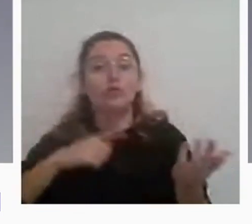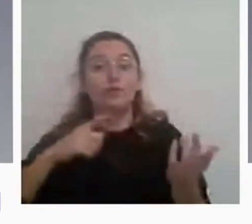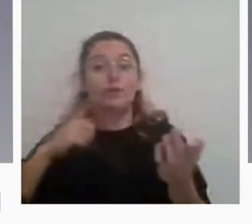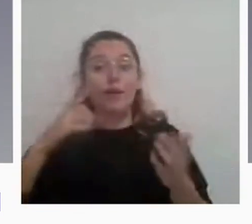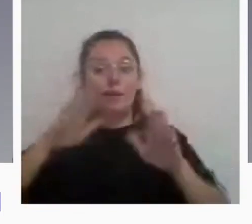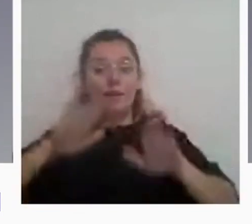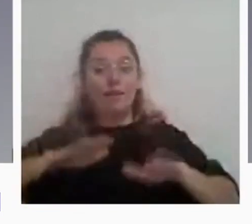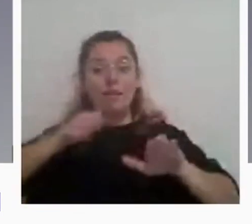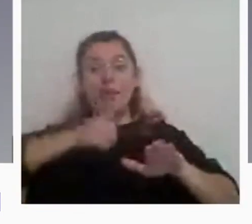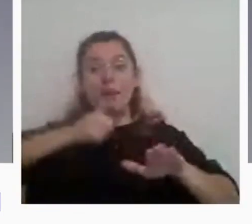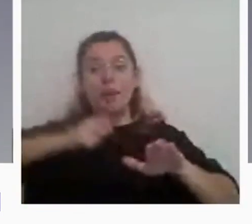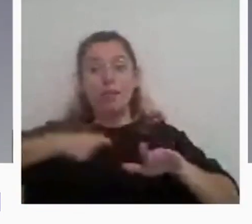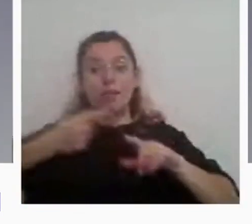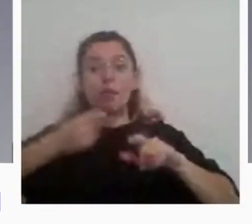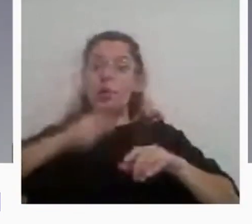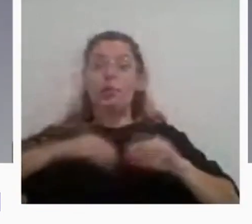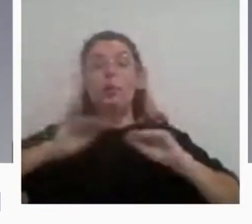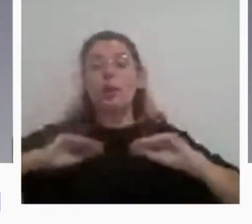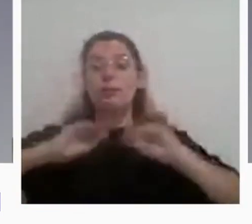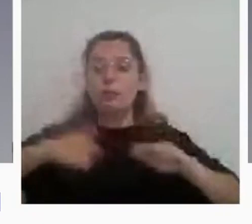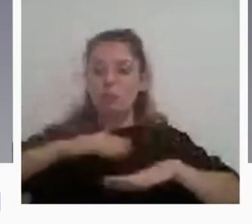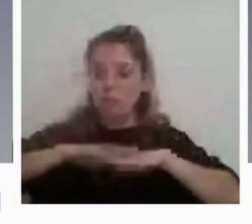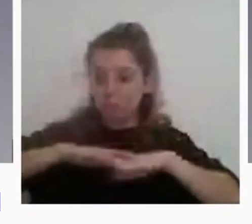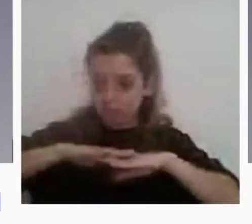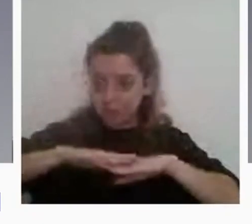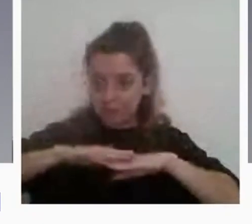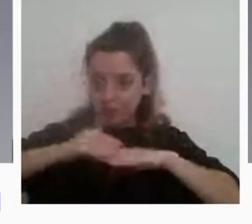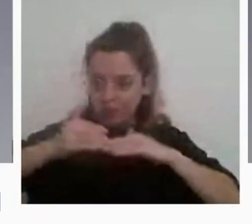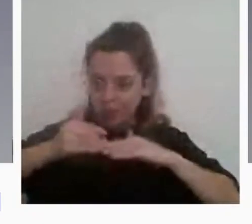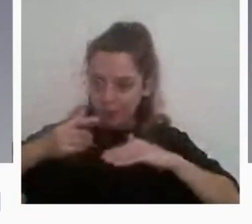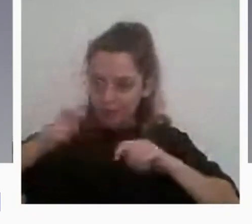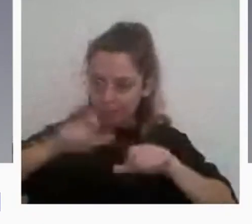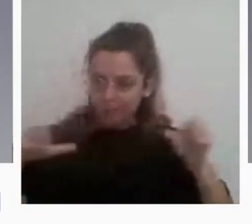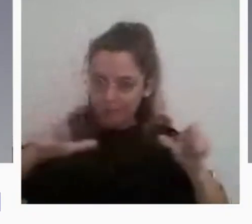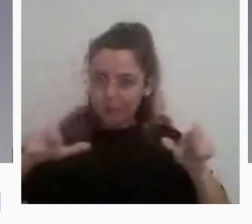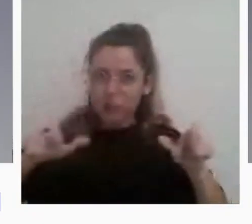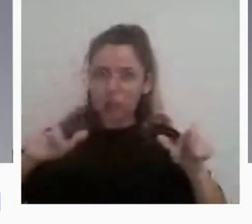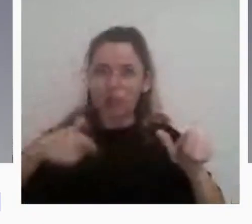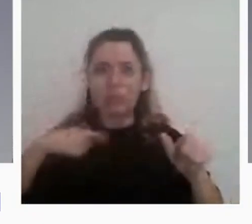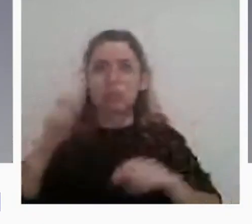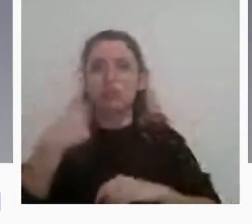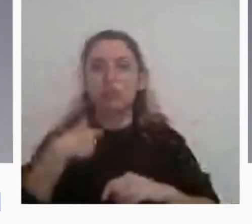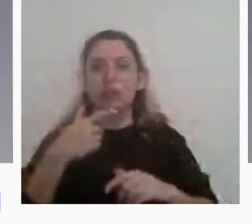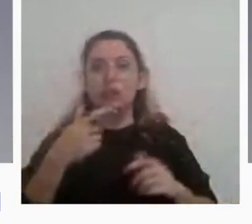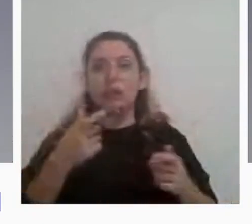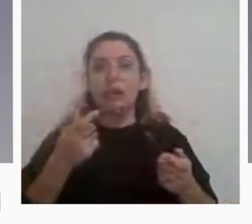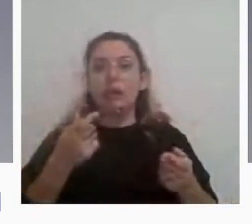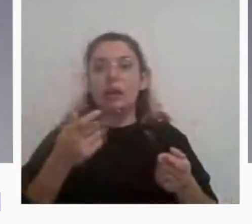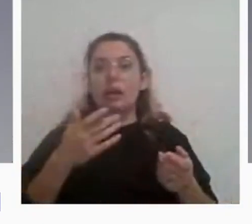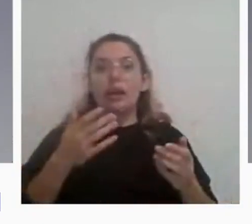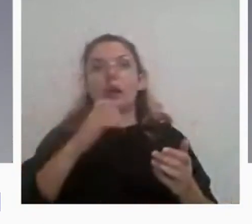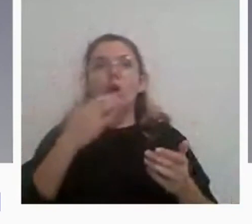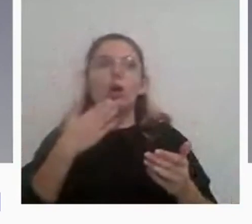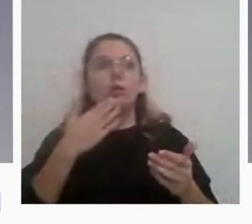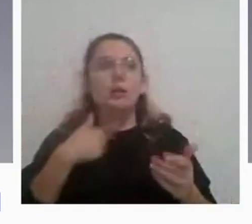una formación base, pero que estamos consiguiendo que la gente, que no podemos pedir a la gente que vuelva al fax, es imposible, ¿no?